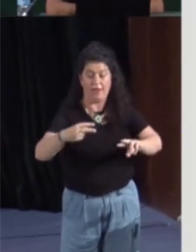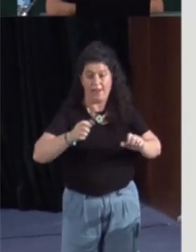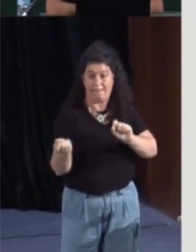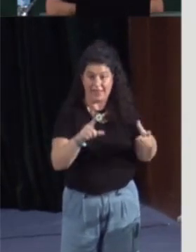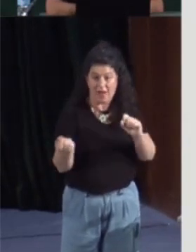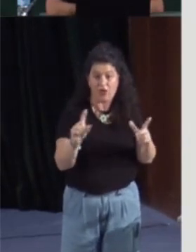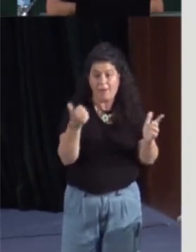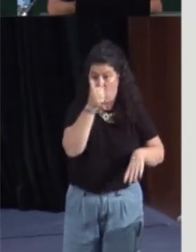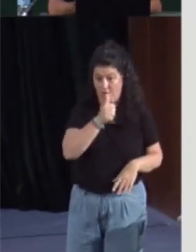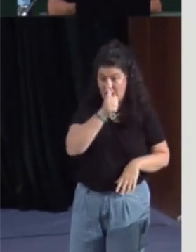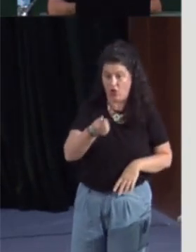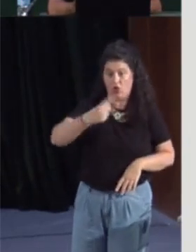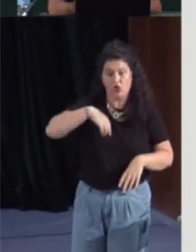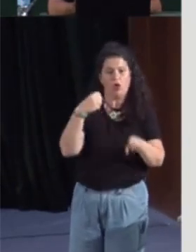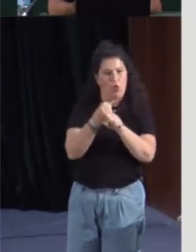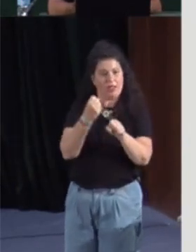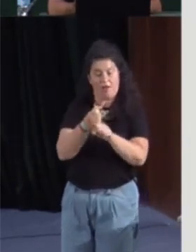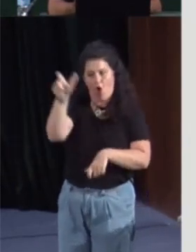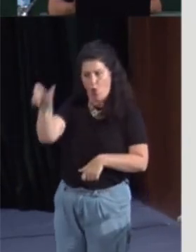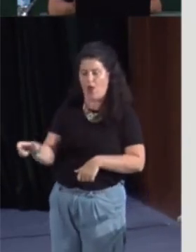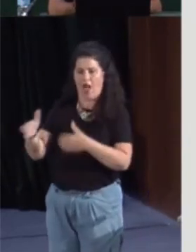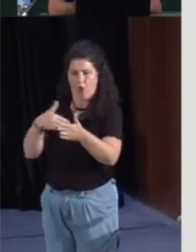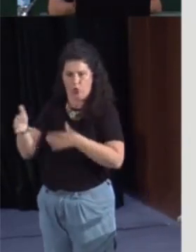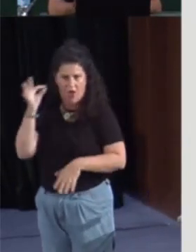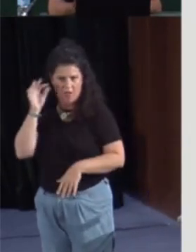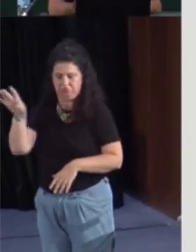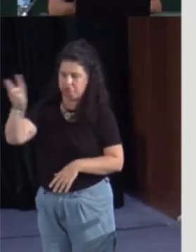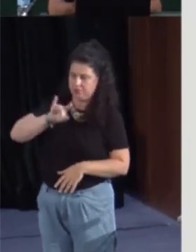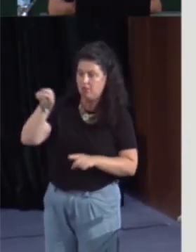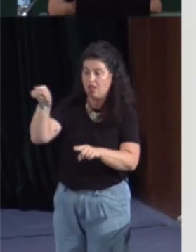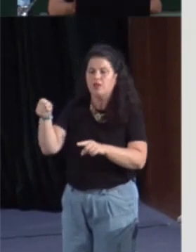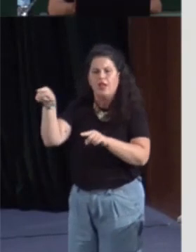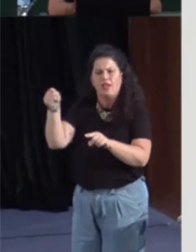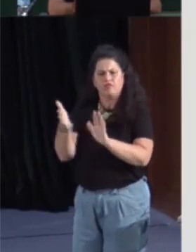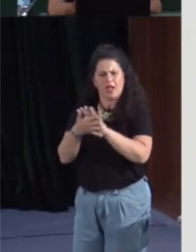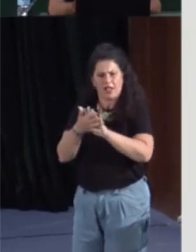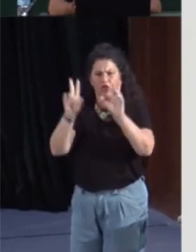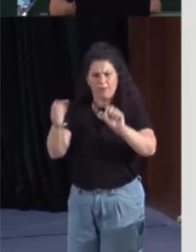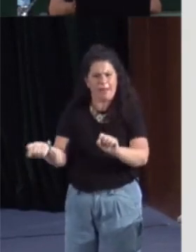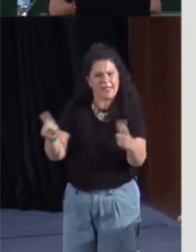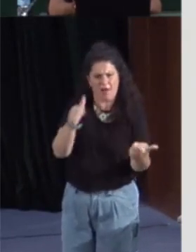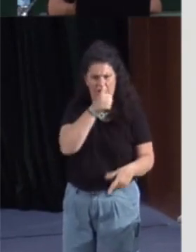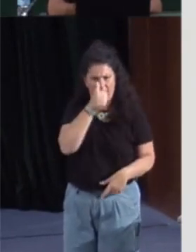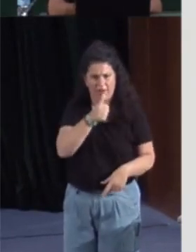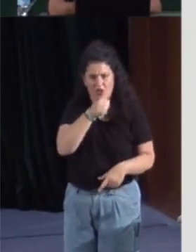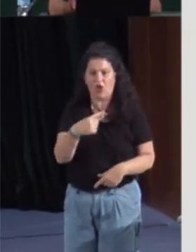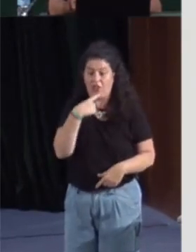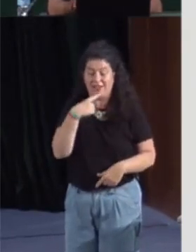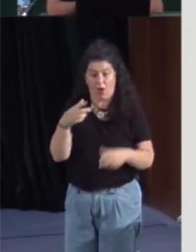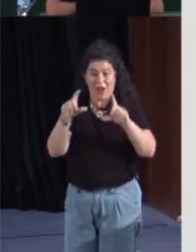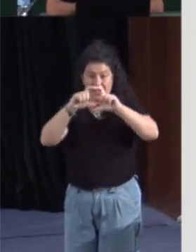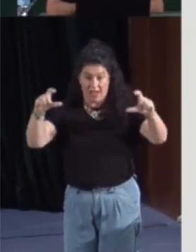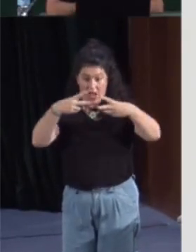año 2014, en donde hace un análisis de cómo se hace la traducción de esas metáforas de notas de cata al